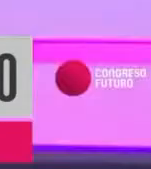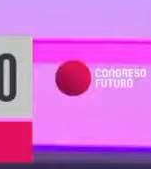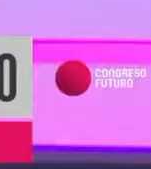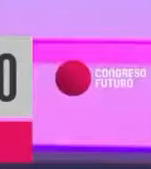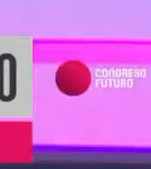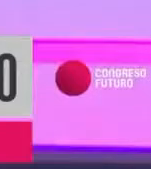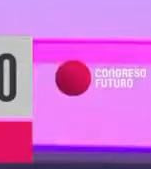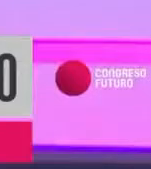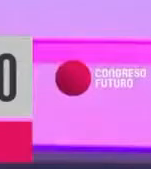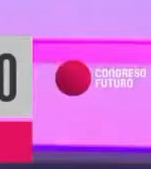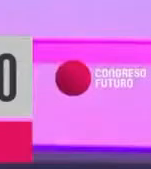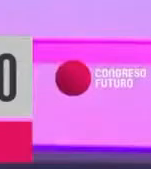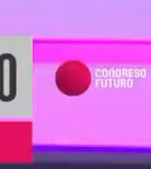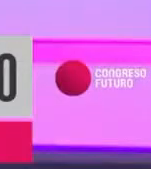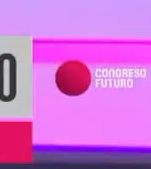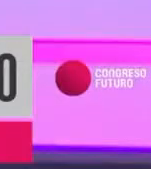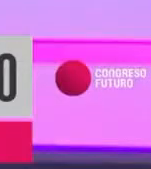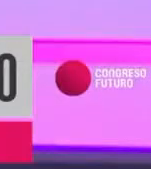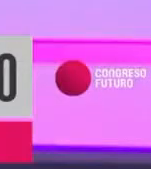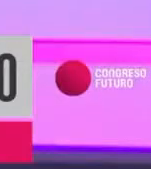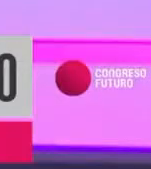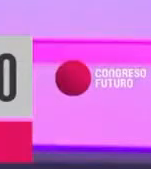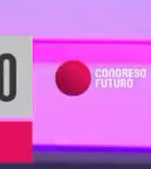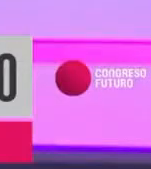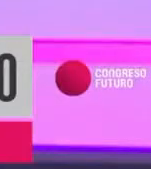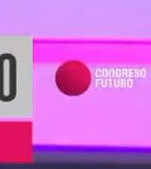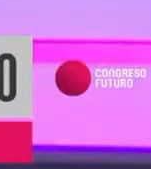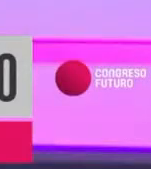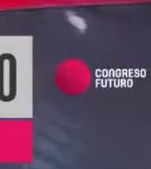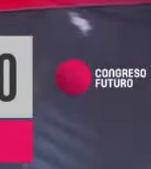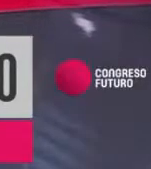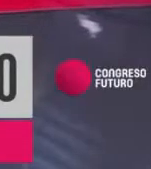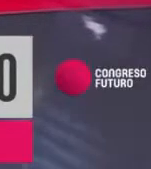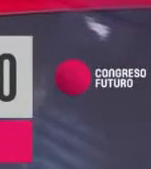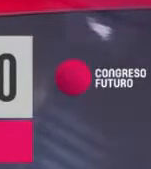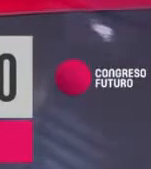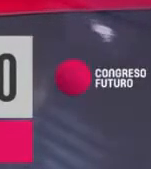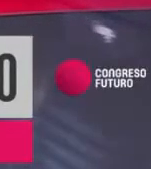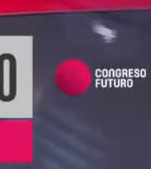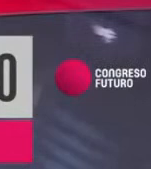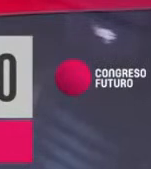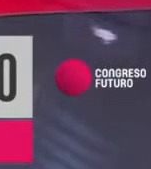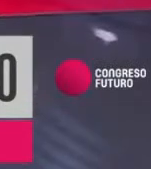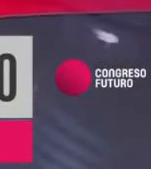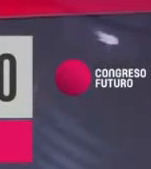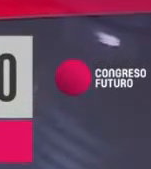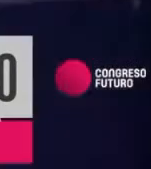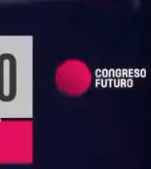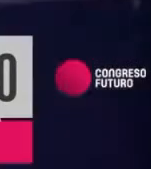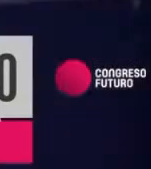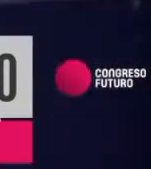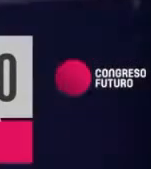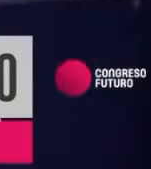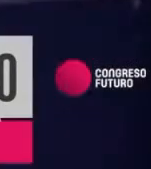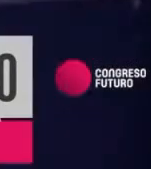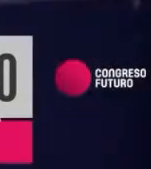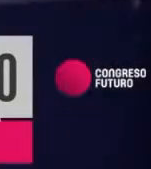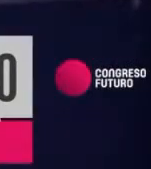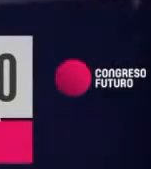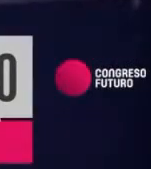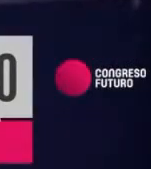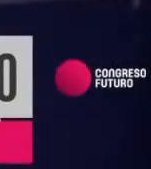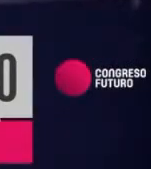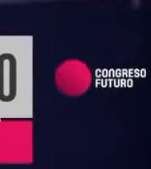durante mucho tiempo hemos estado excluidos de la representación. Nosotros pensamos que la innovación y la tecnología